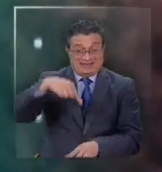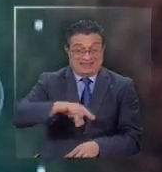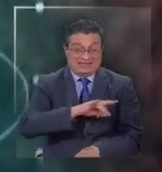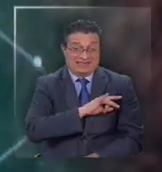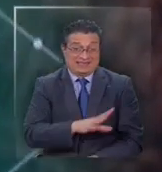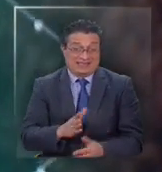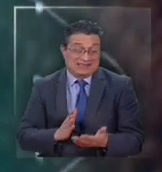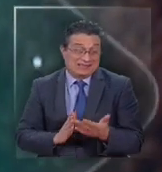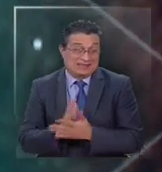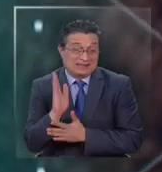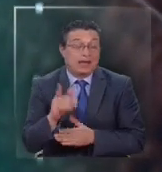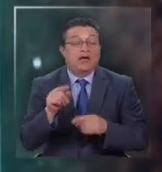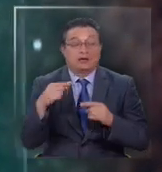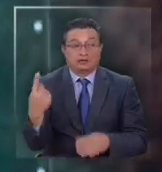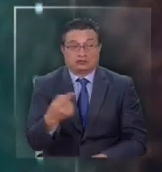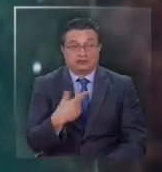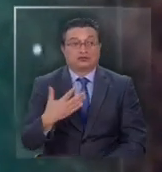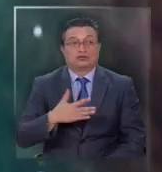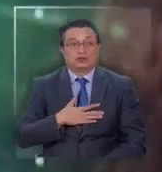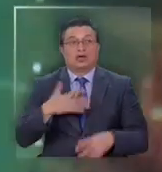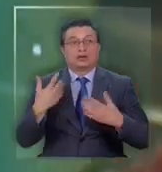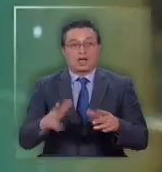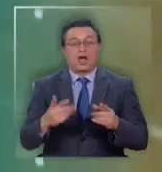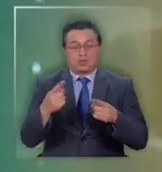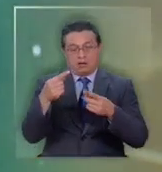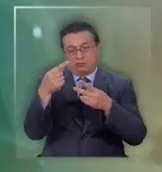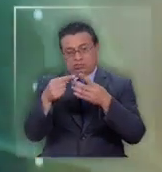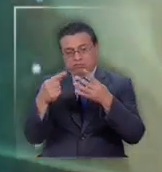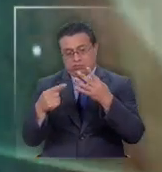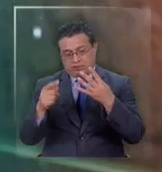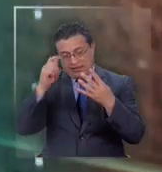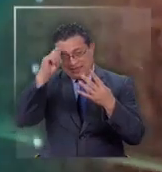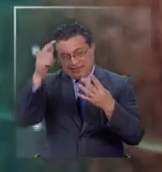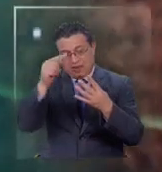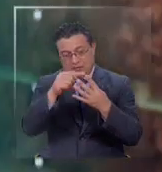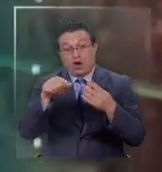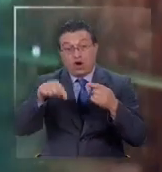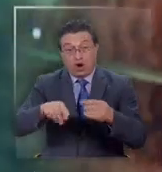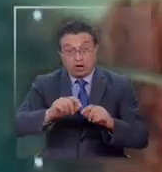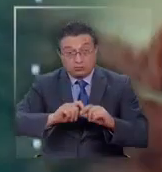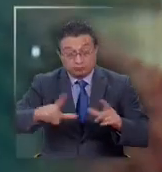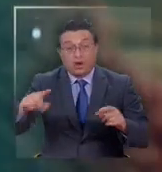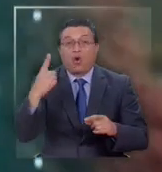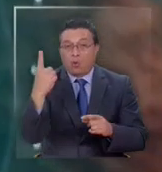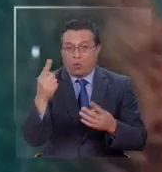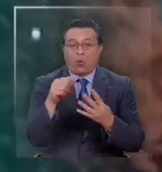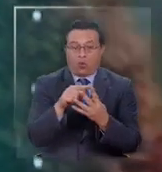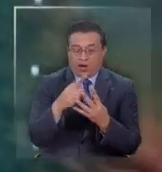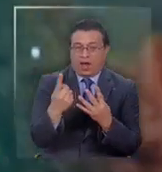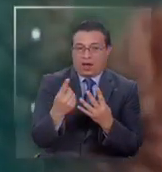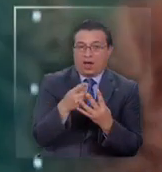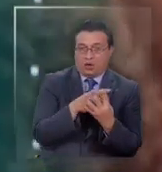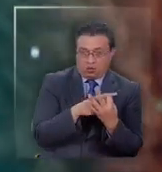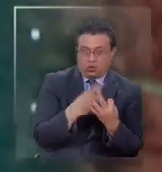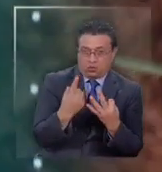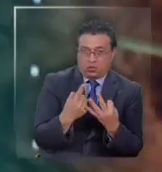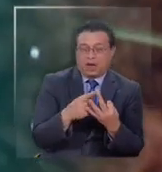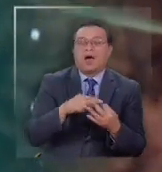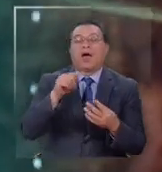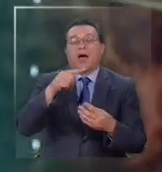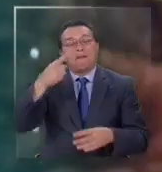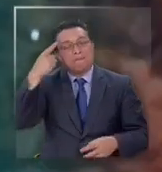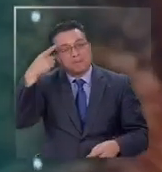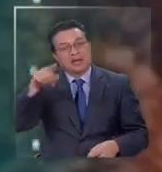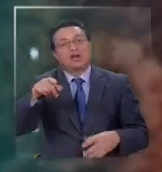nosotros hemos hecho una una digamos un paraguas de varias iniciativas esta que lanzamos hoy que es una de ellas pero por ejemplo desde qué